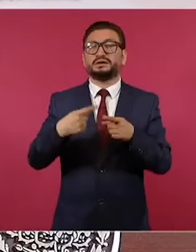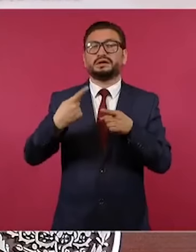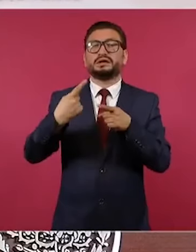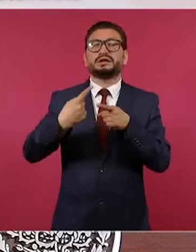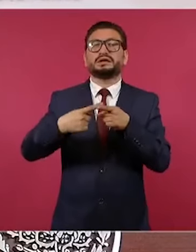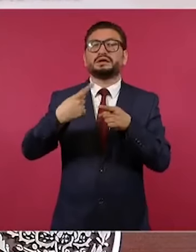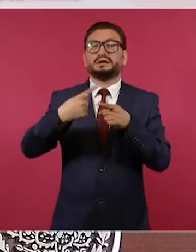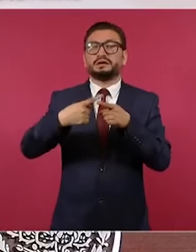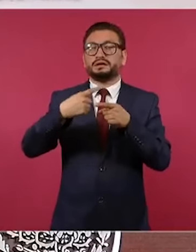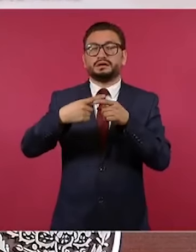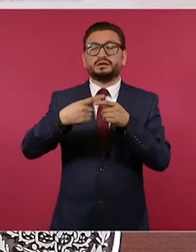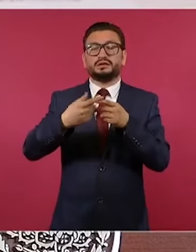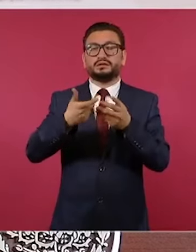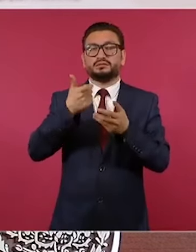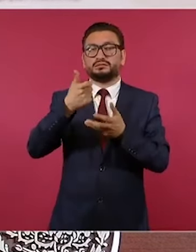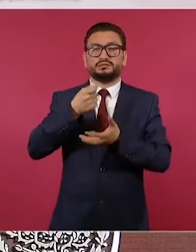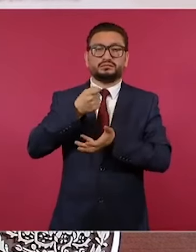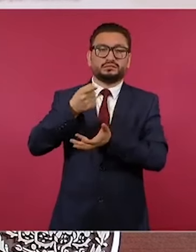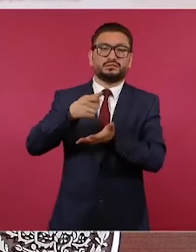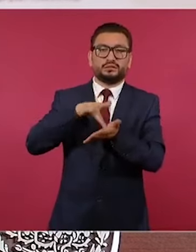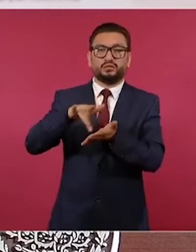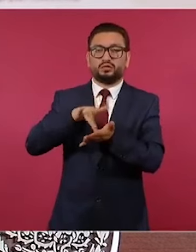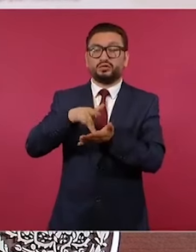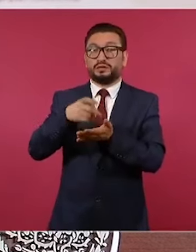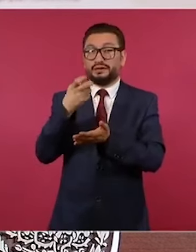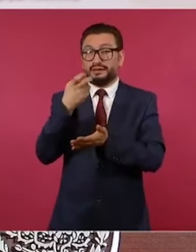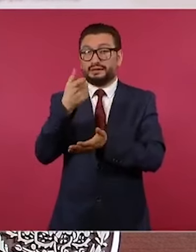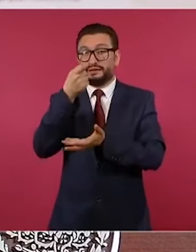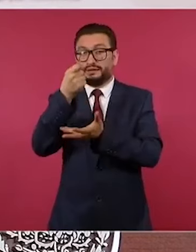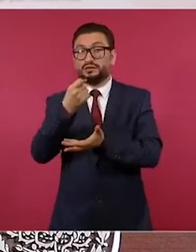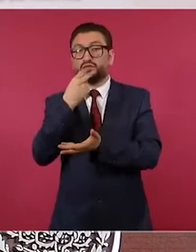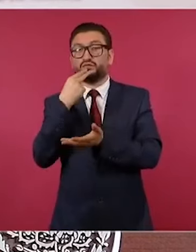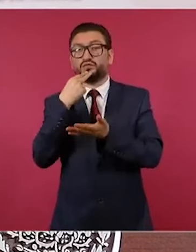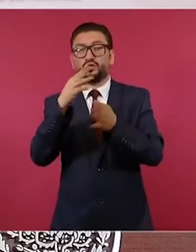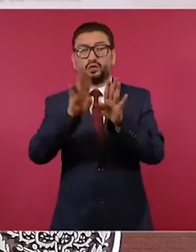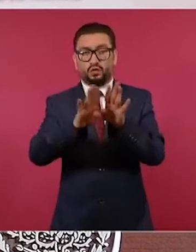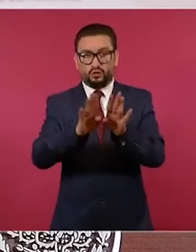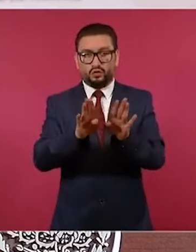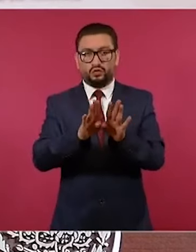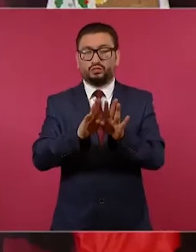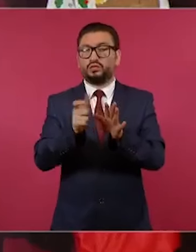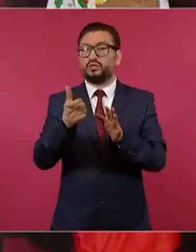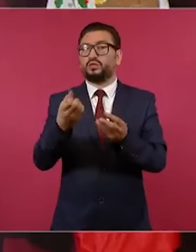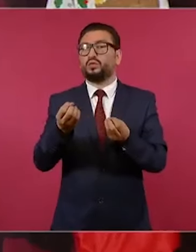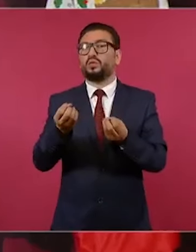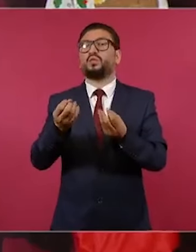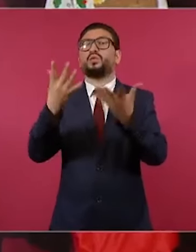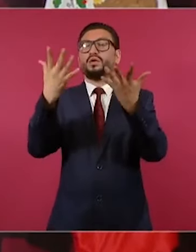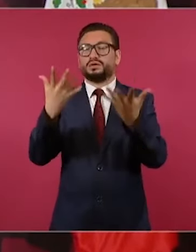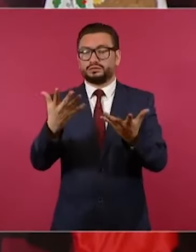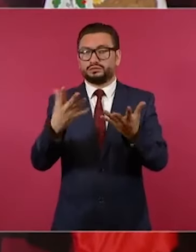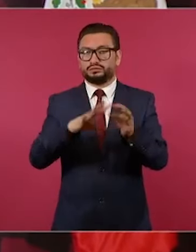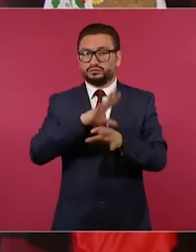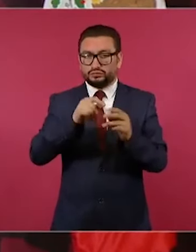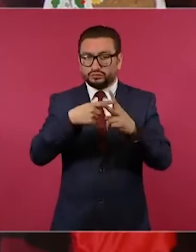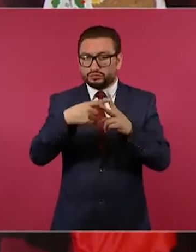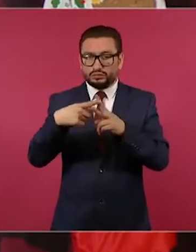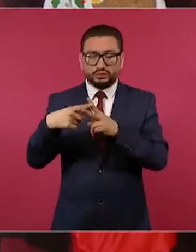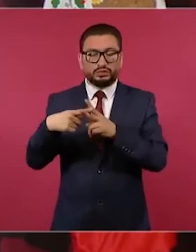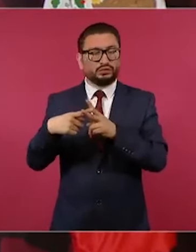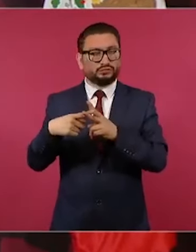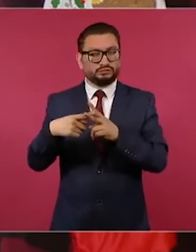quiénes fueron los que aportaron, cómo se usó ese dinero, cuánto fue el dinero de